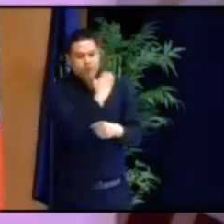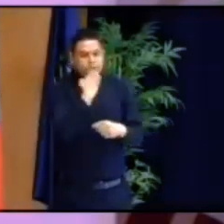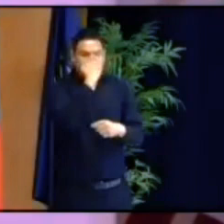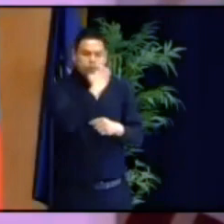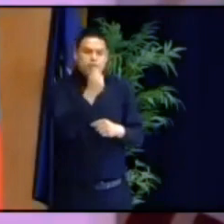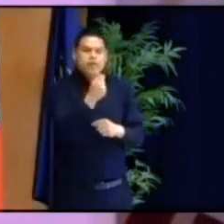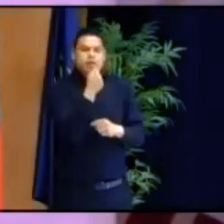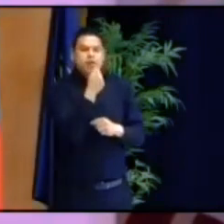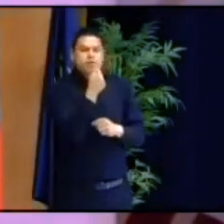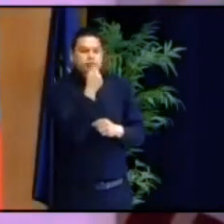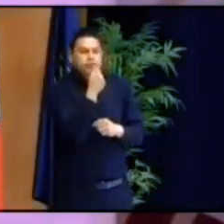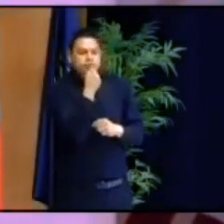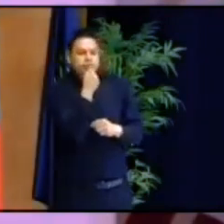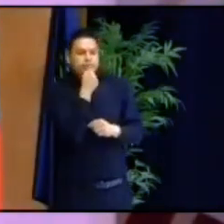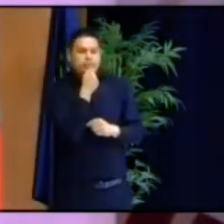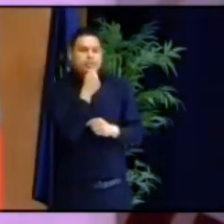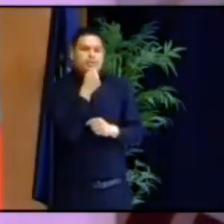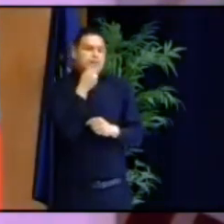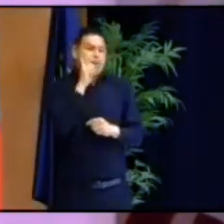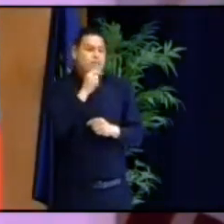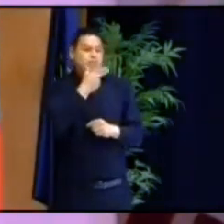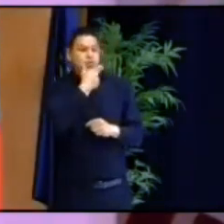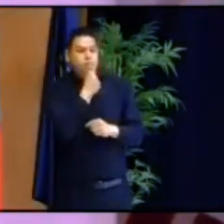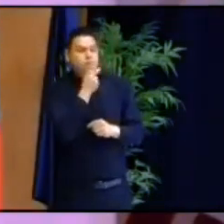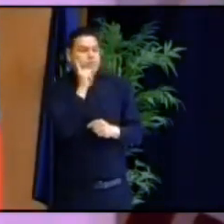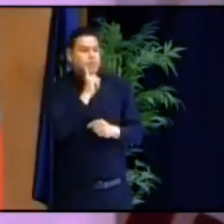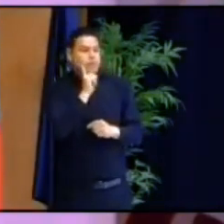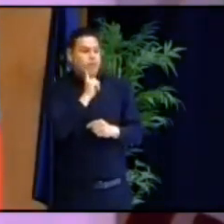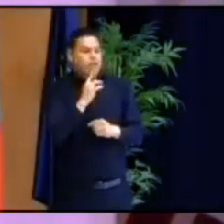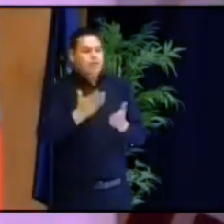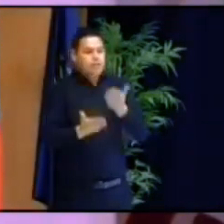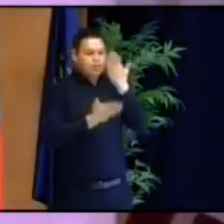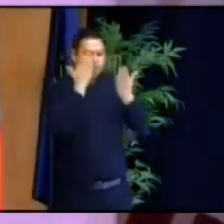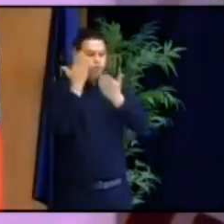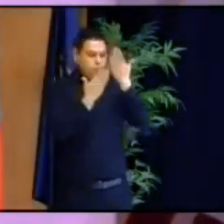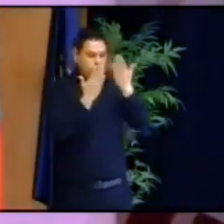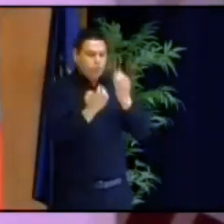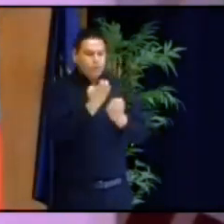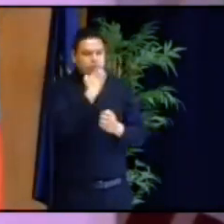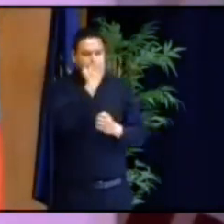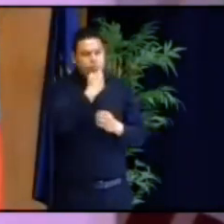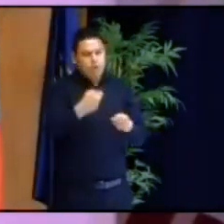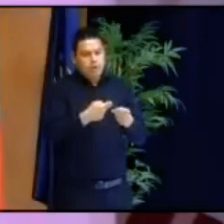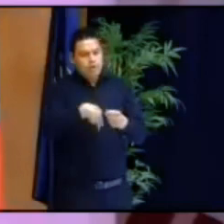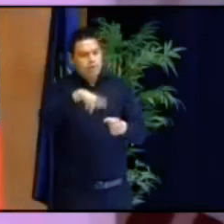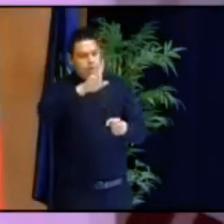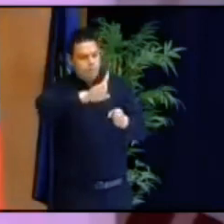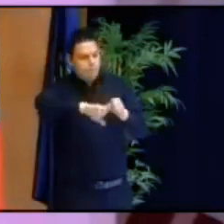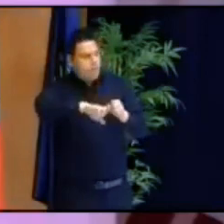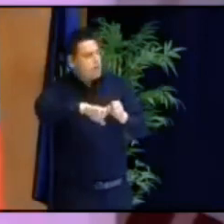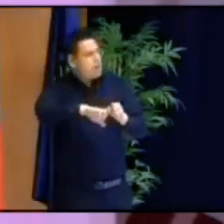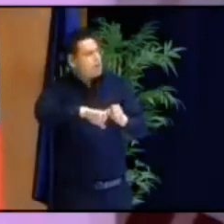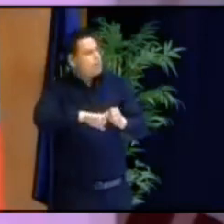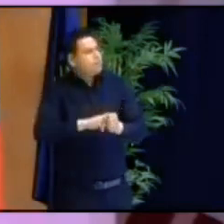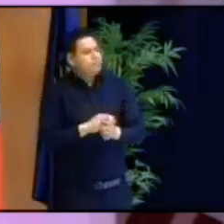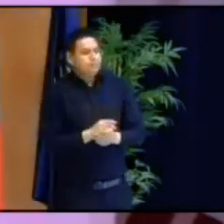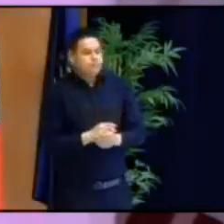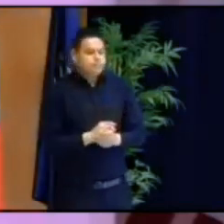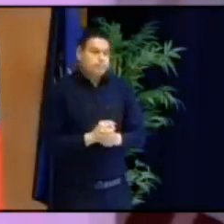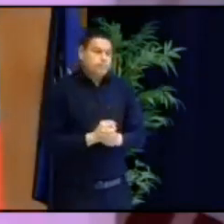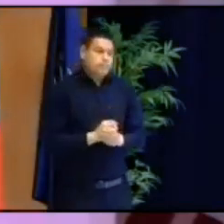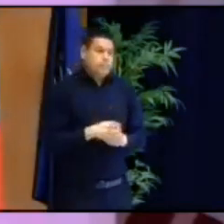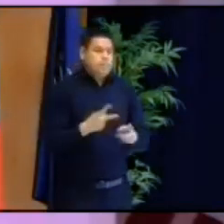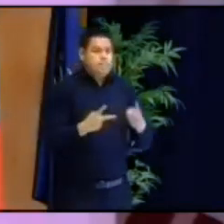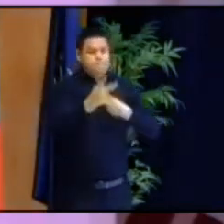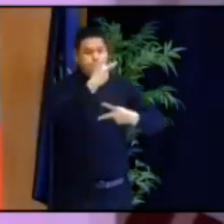los niños y a las niñas que estudian en escuela pública. Pero como venimos de